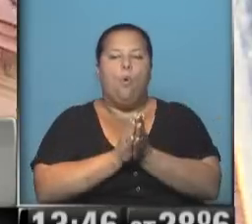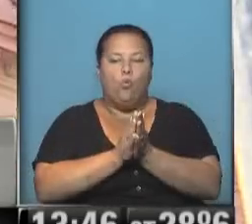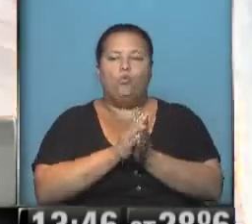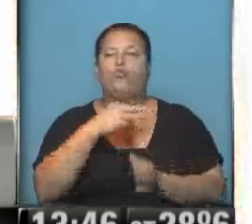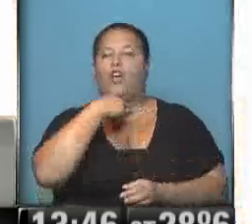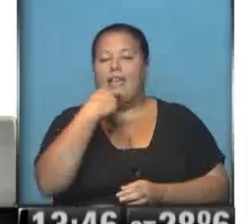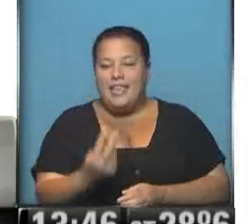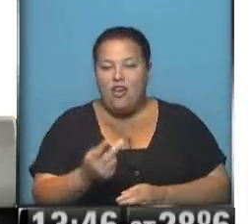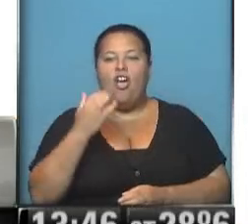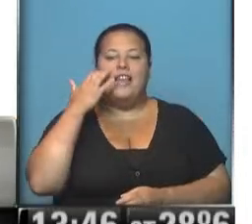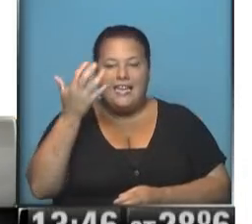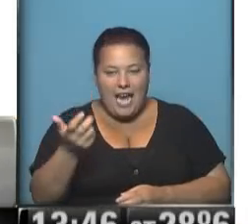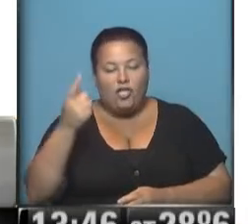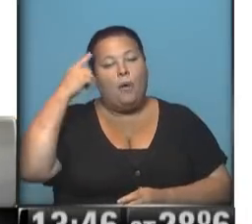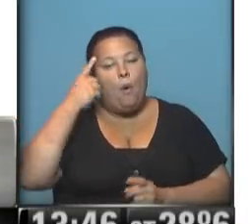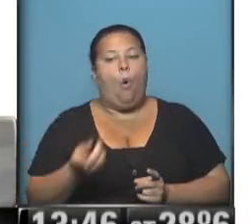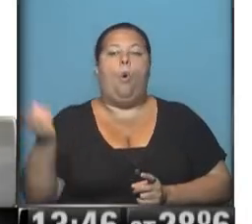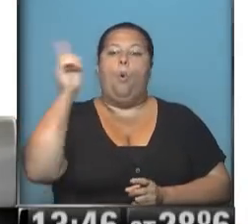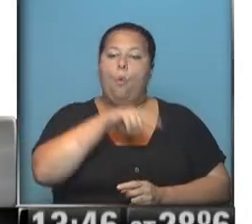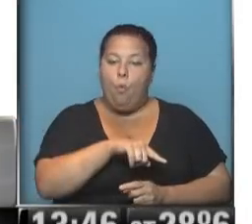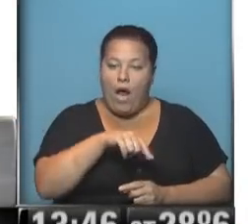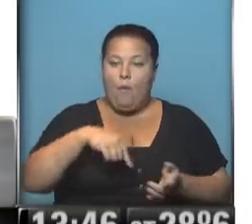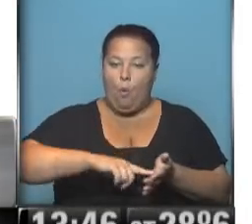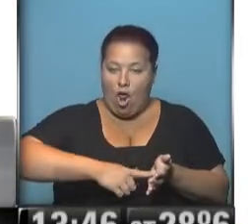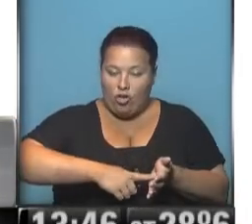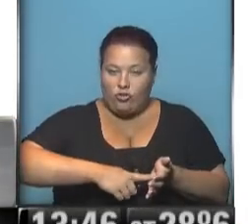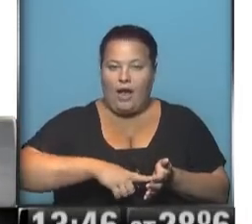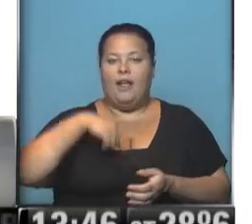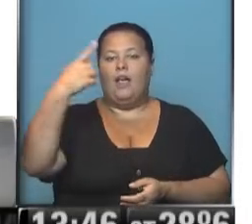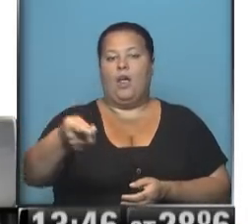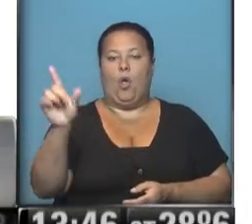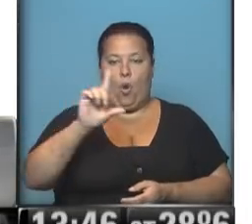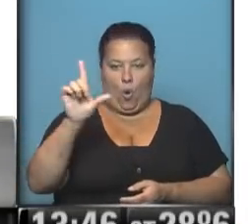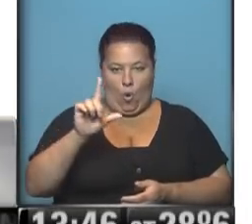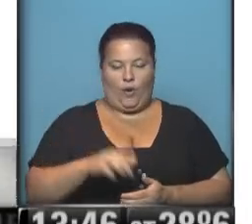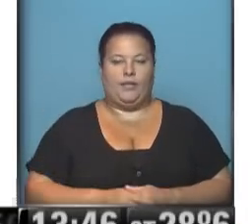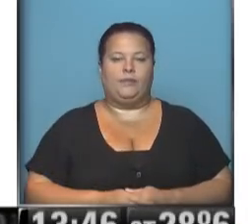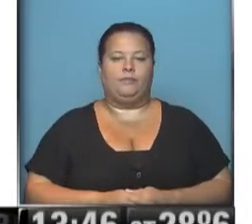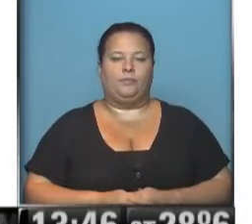sus hijos y su nieto y tiene previsto retornar a Buenos Aires el próximo lunes.